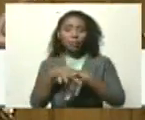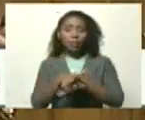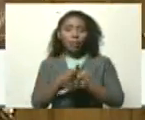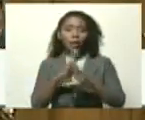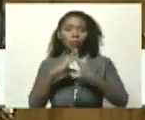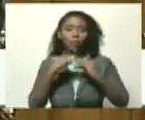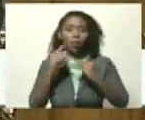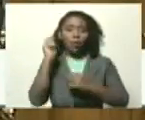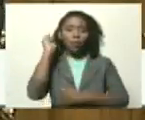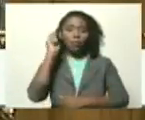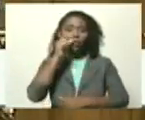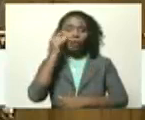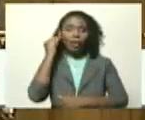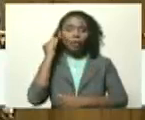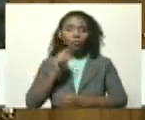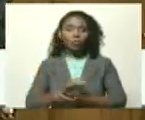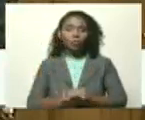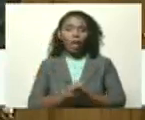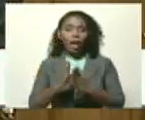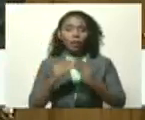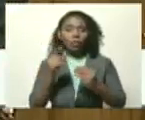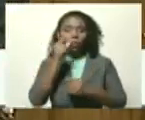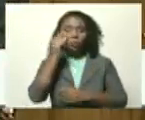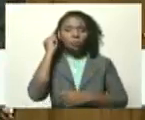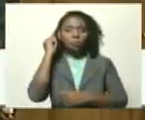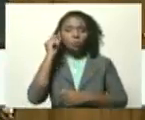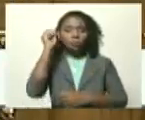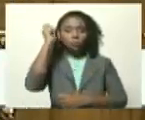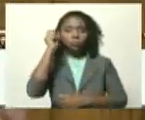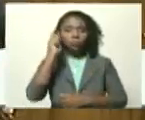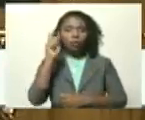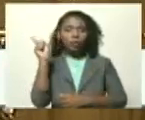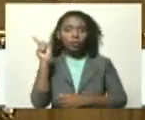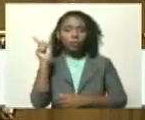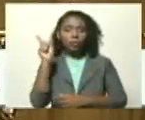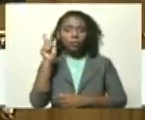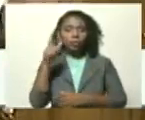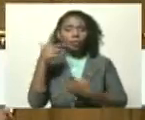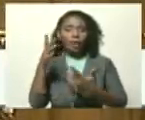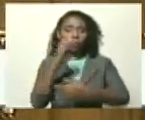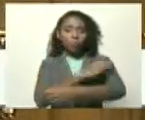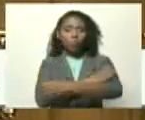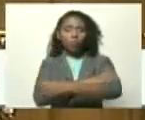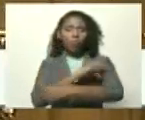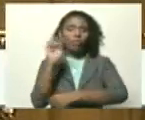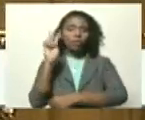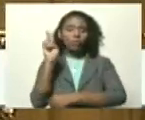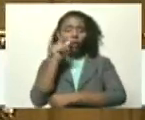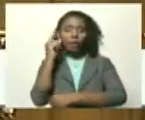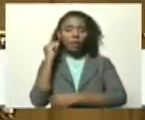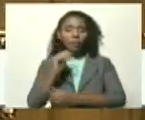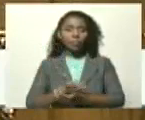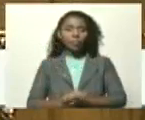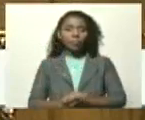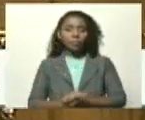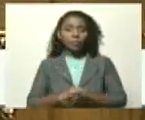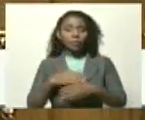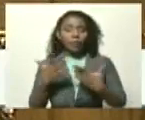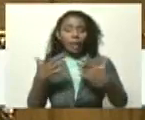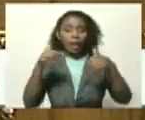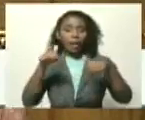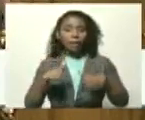todas las diputadas y a todos los diputados, aquellas diputadas y diputados de la oposición venezolana que están